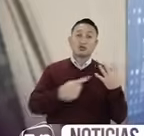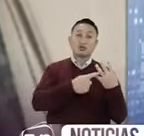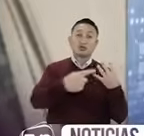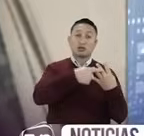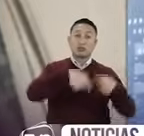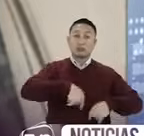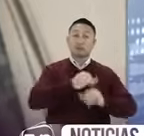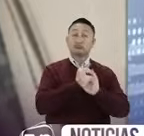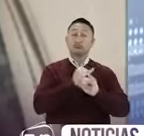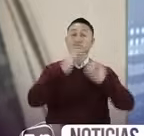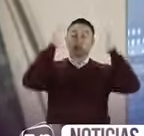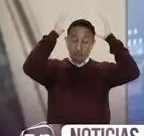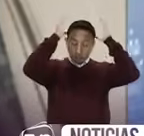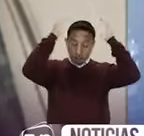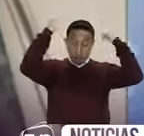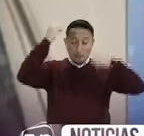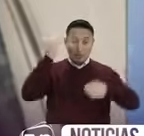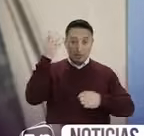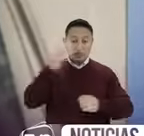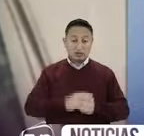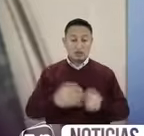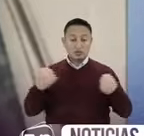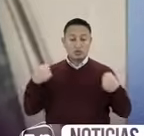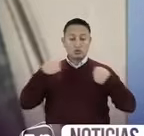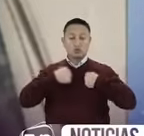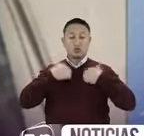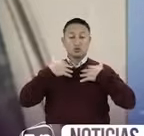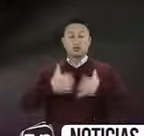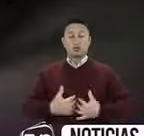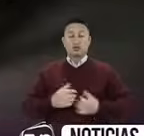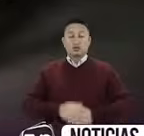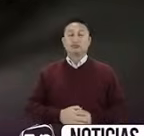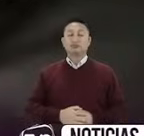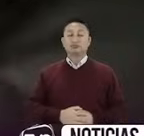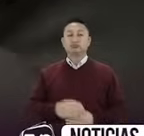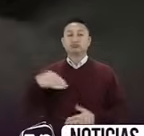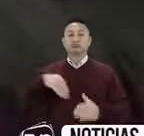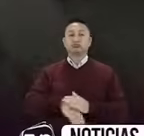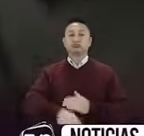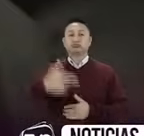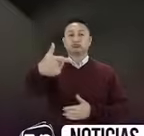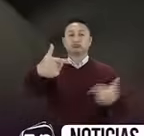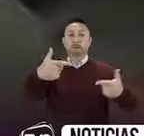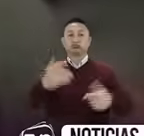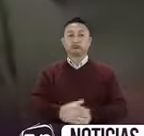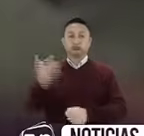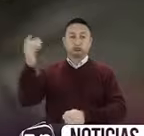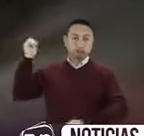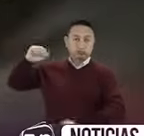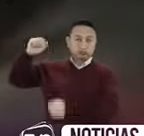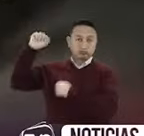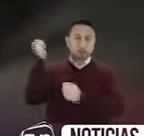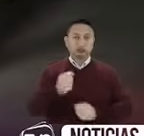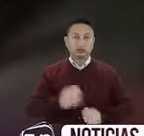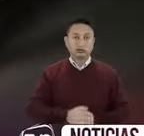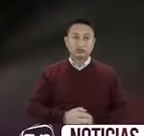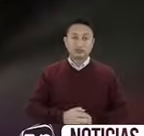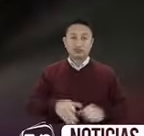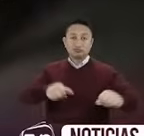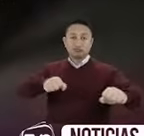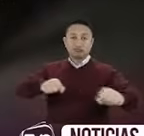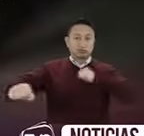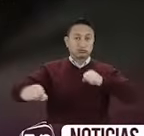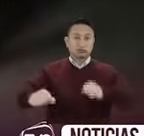casco blanco, su chaleco reflectivo. Vinieron armados con combo, con sierra, de zapate cabra, que esa fue la que le dieron a